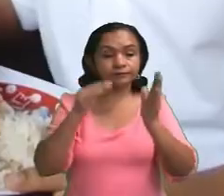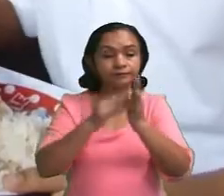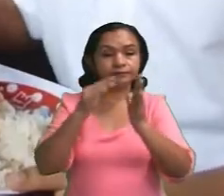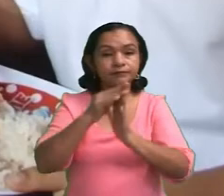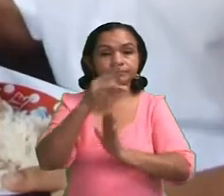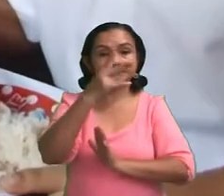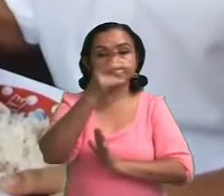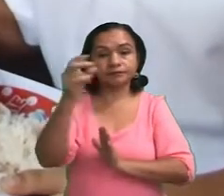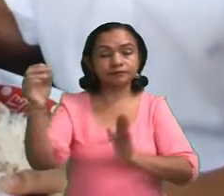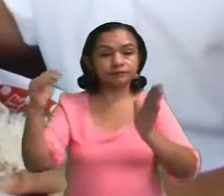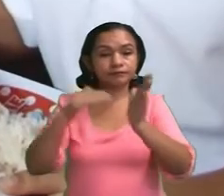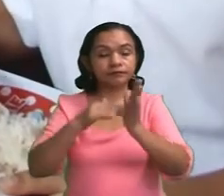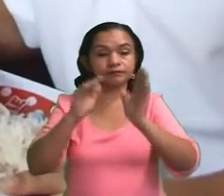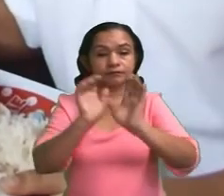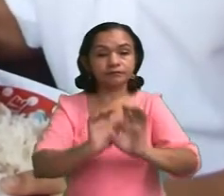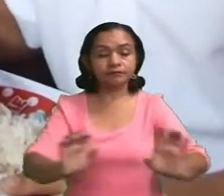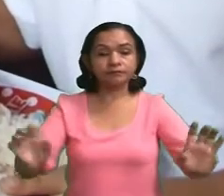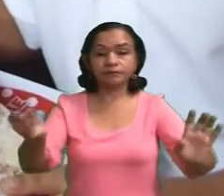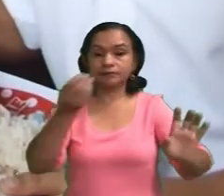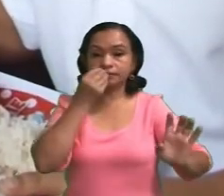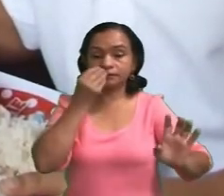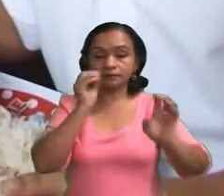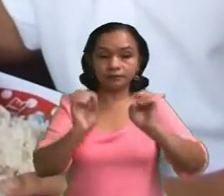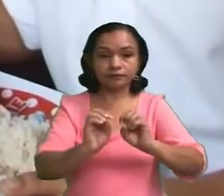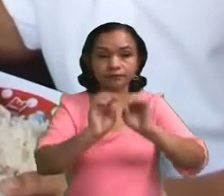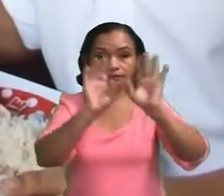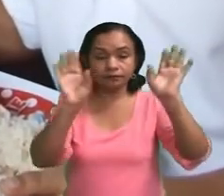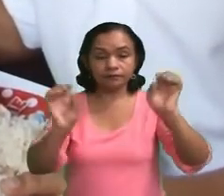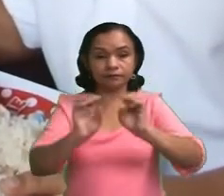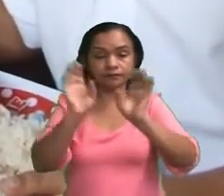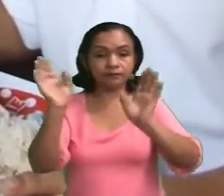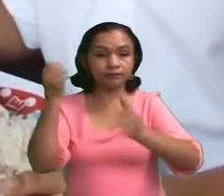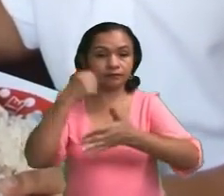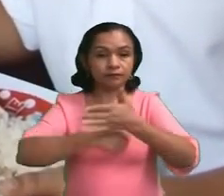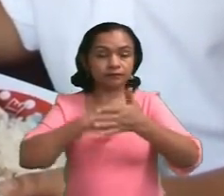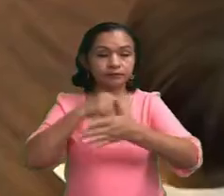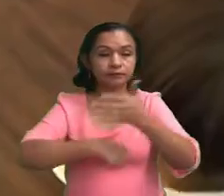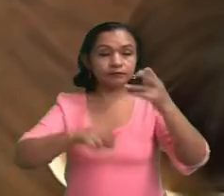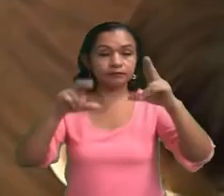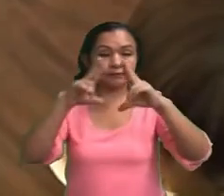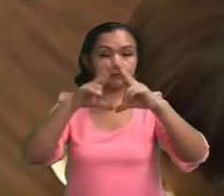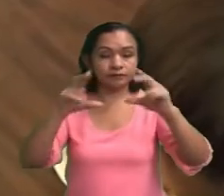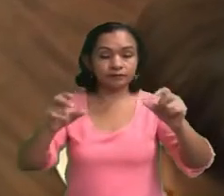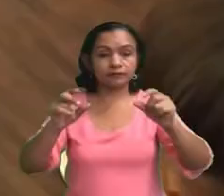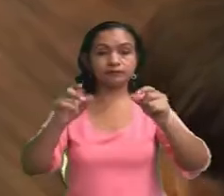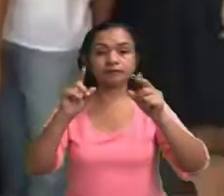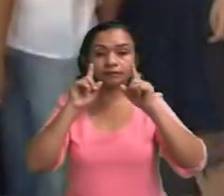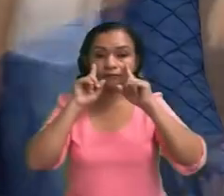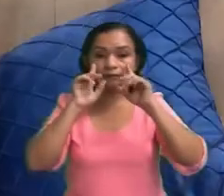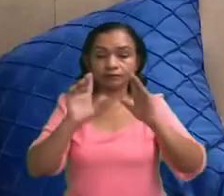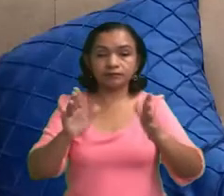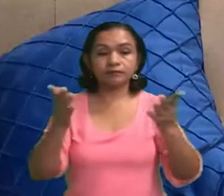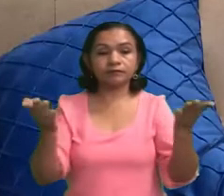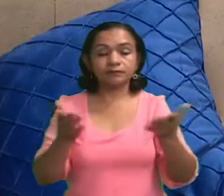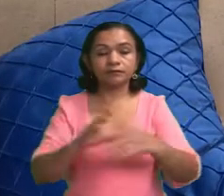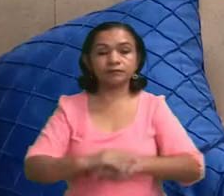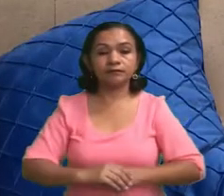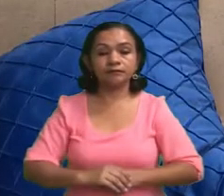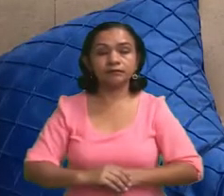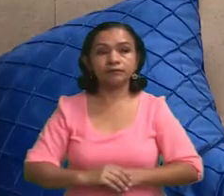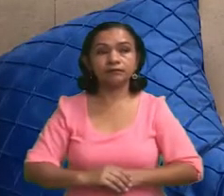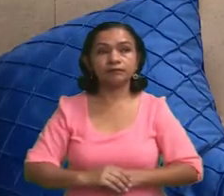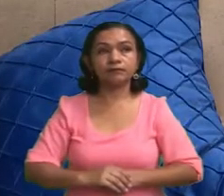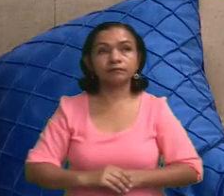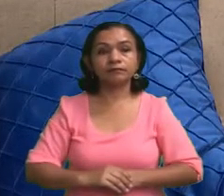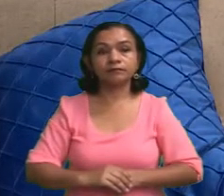niños acceden al programa de merienda escolar cada mes, luchando así nuestro país a favor de la seguridad alimentaria.